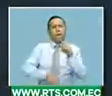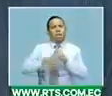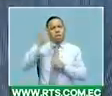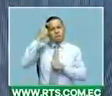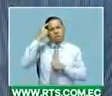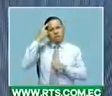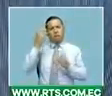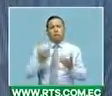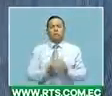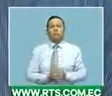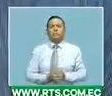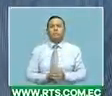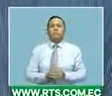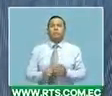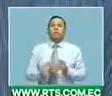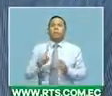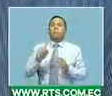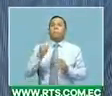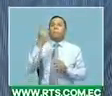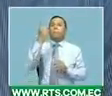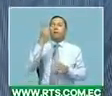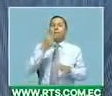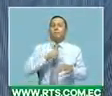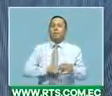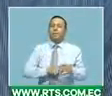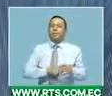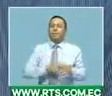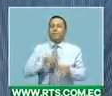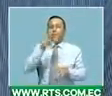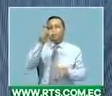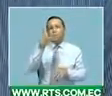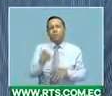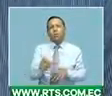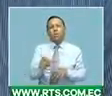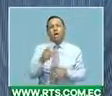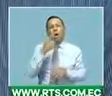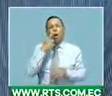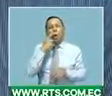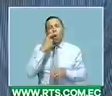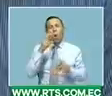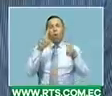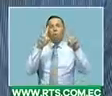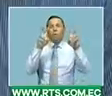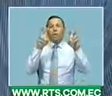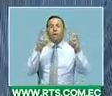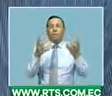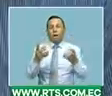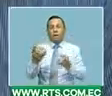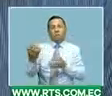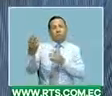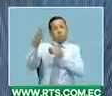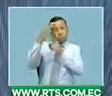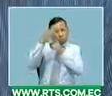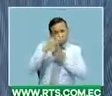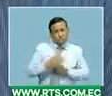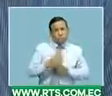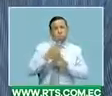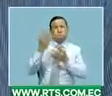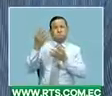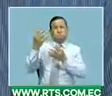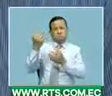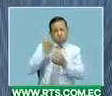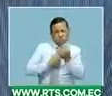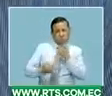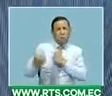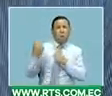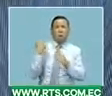en la historia ecuatoriana, porque es la primera sentencia que se refiere a un daño provocado por el agresor que ha